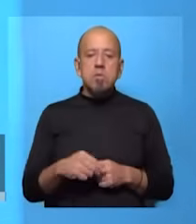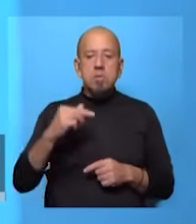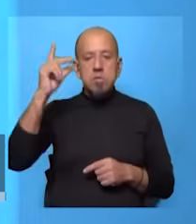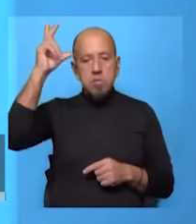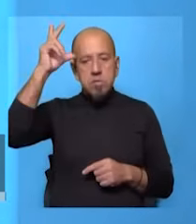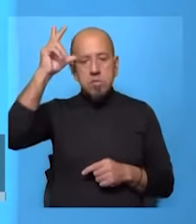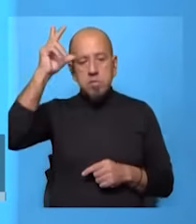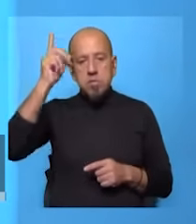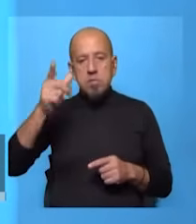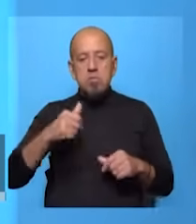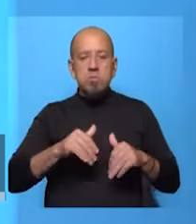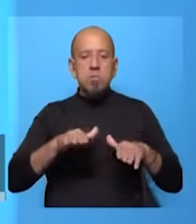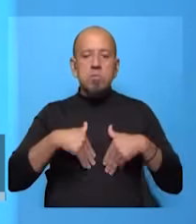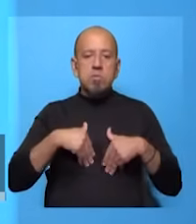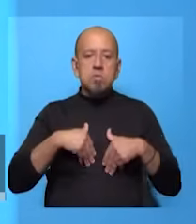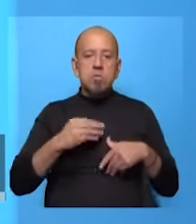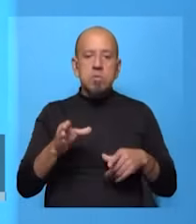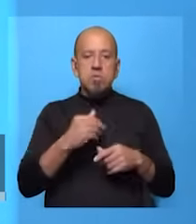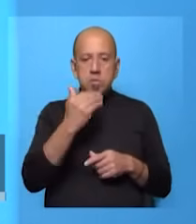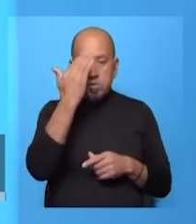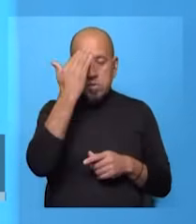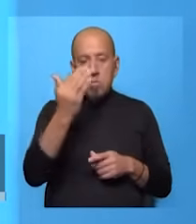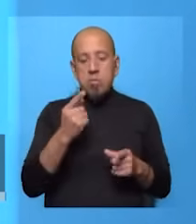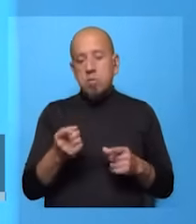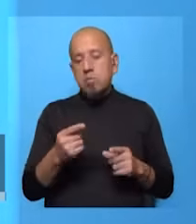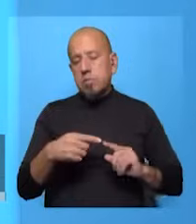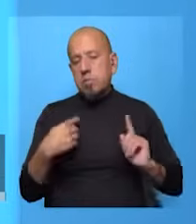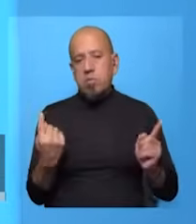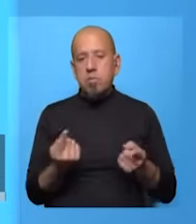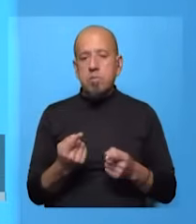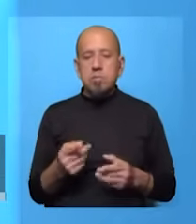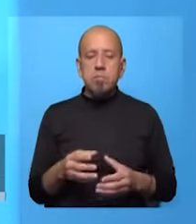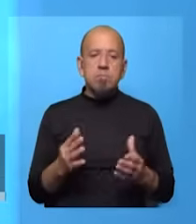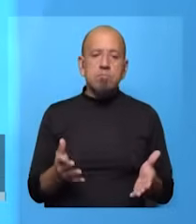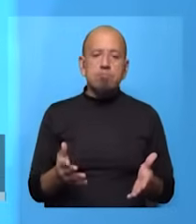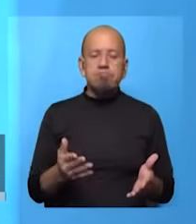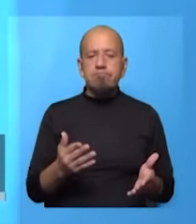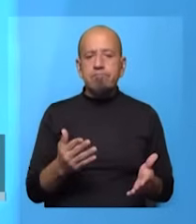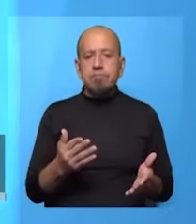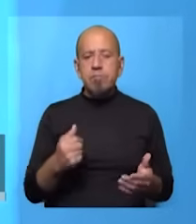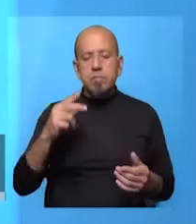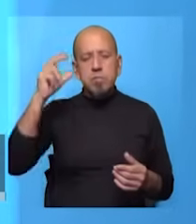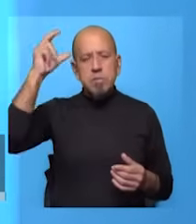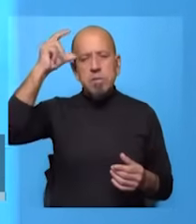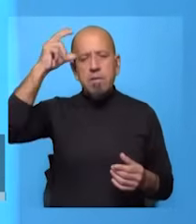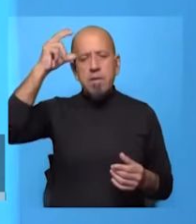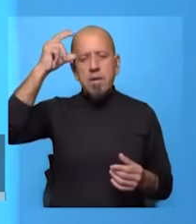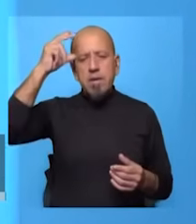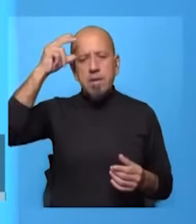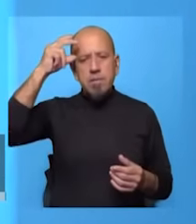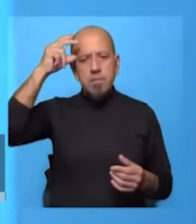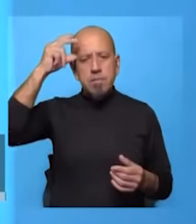un patrimonio de todo el frente amplio este tabar Vázquez yo siempre lo dije con